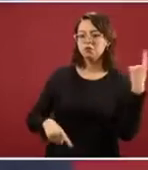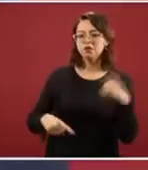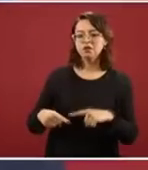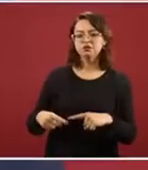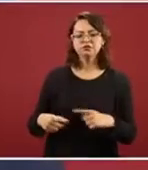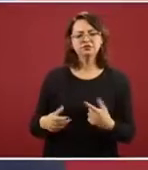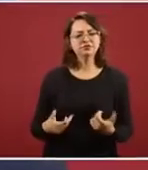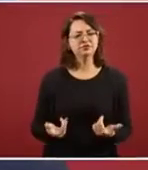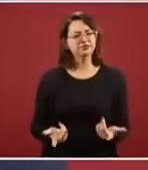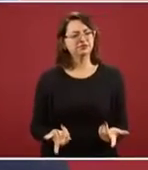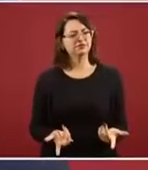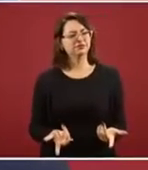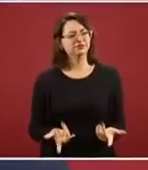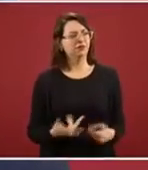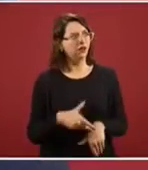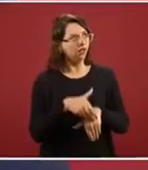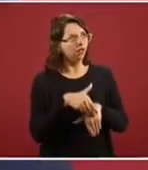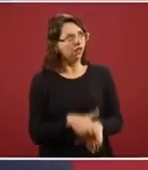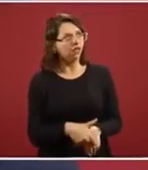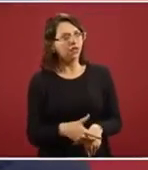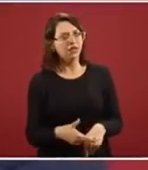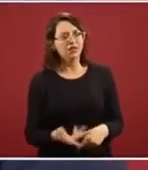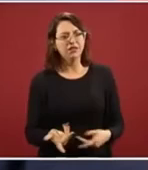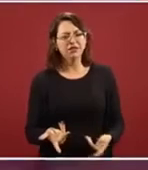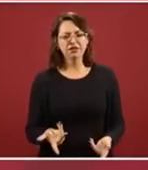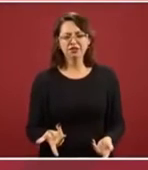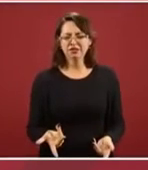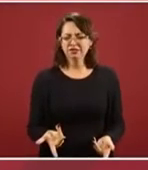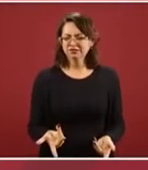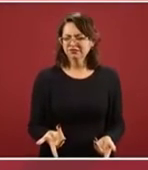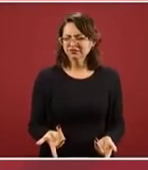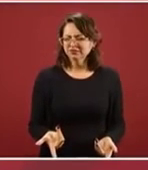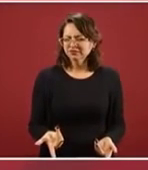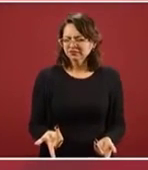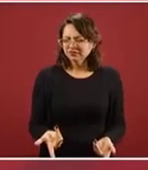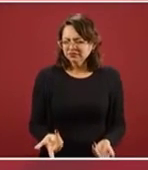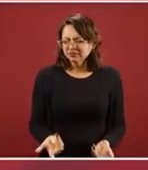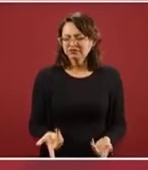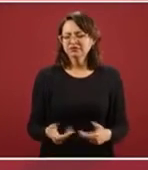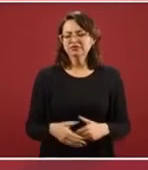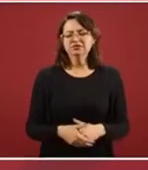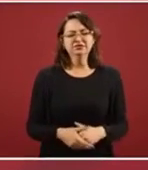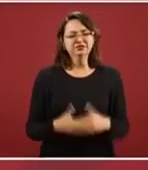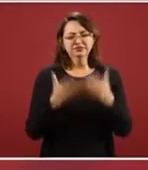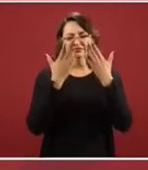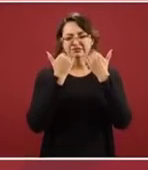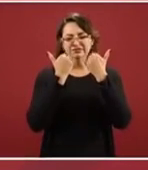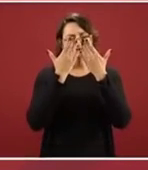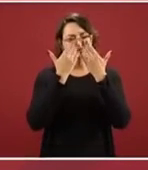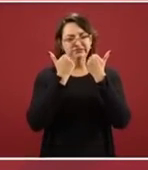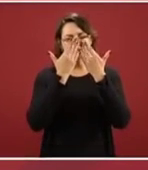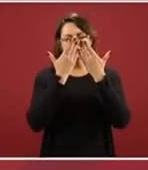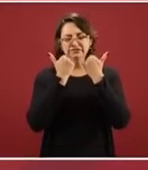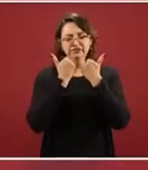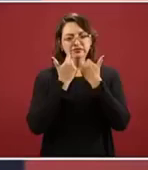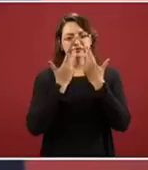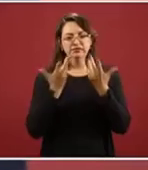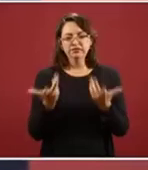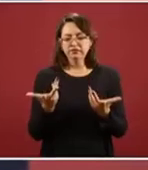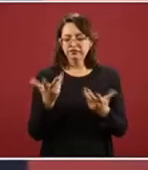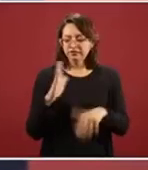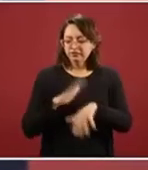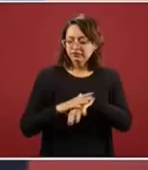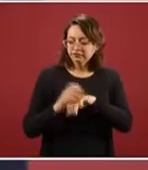pues ya no hay ninguna posibilidad de